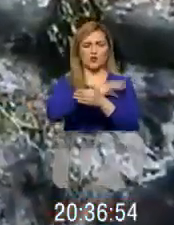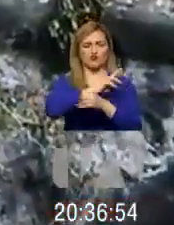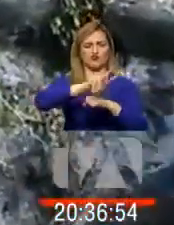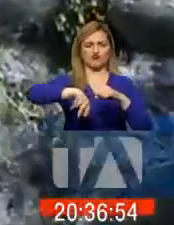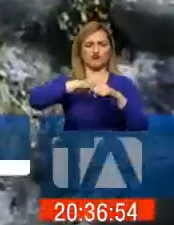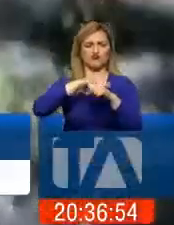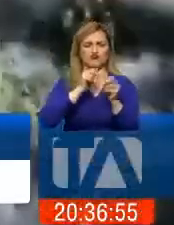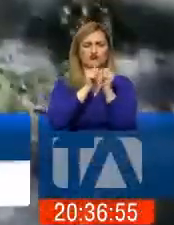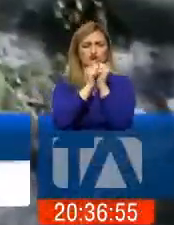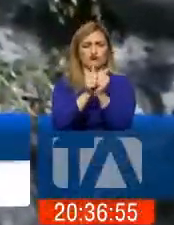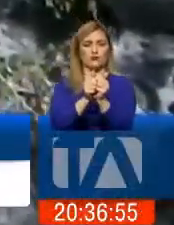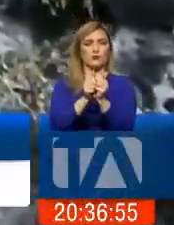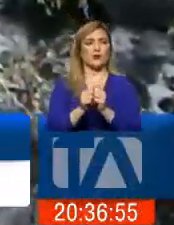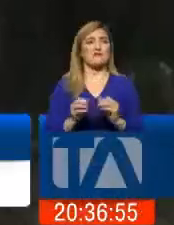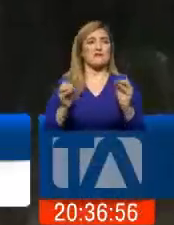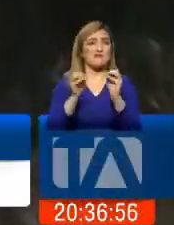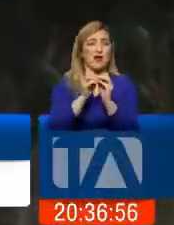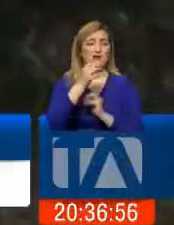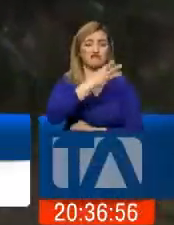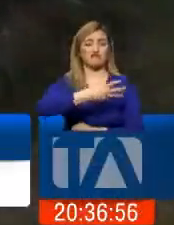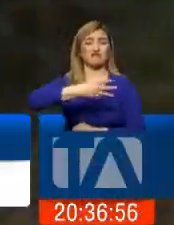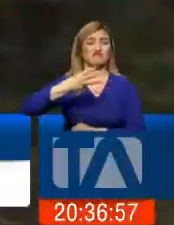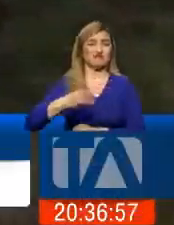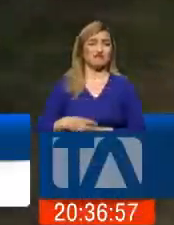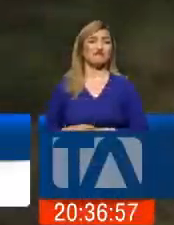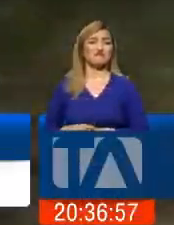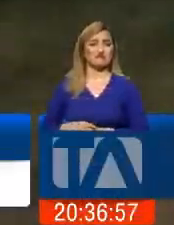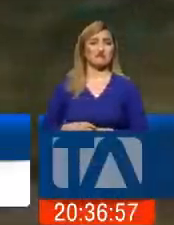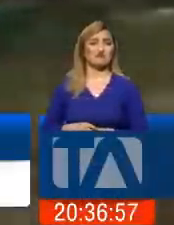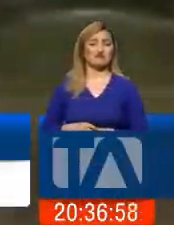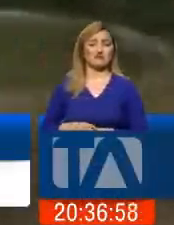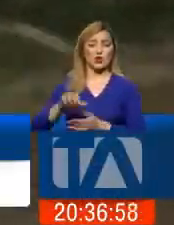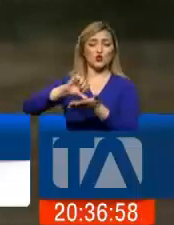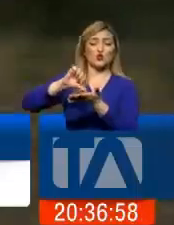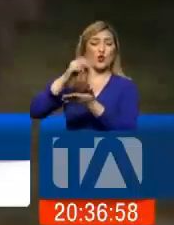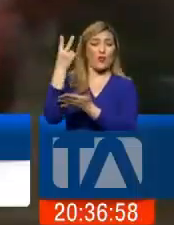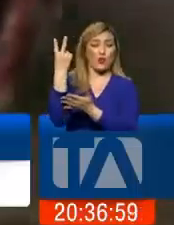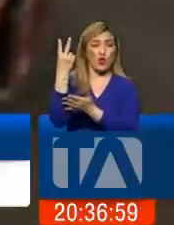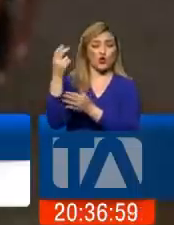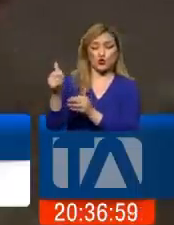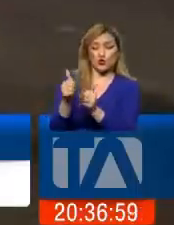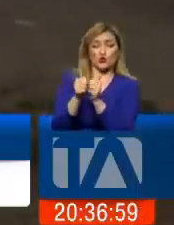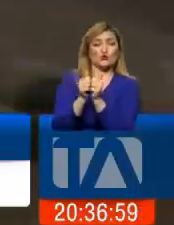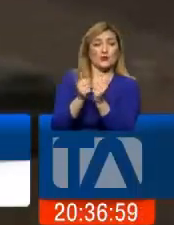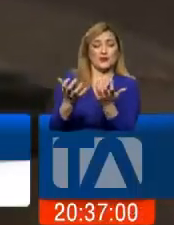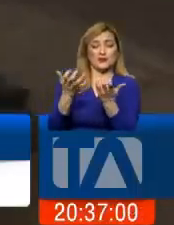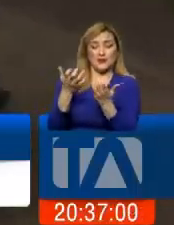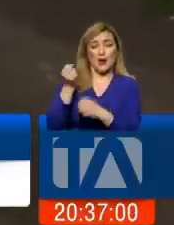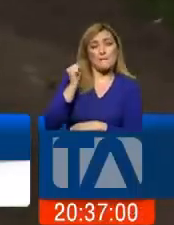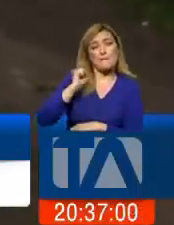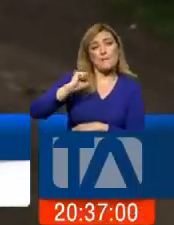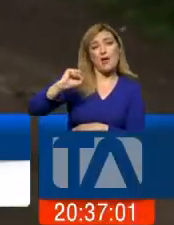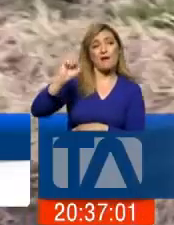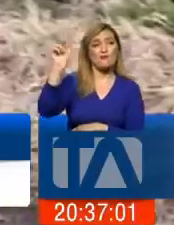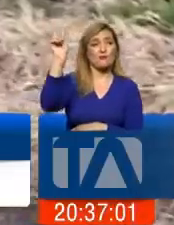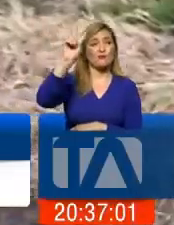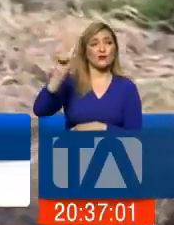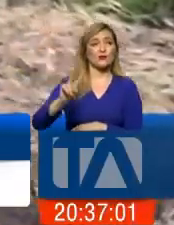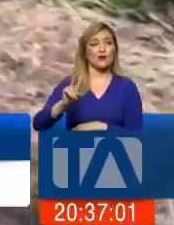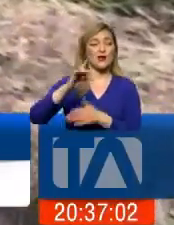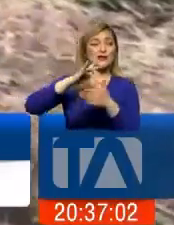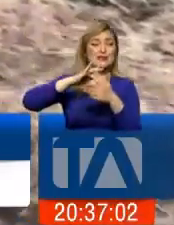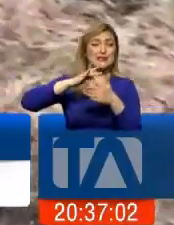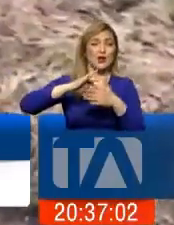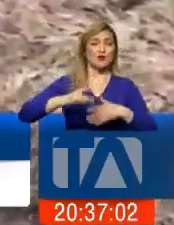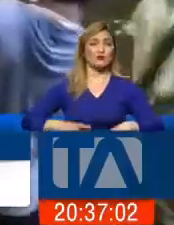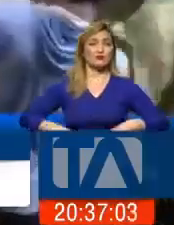que el incremento de migrantes es evidente por trochas que unen las dos ciudades fronterizas, en su afán de continuar el viaje hacia Venezuela, poniendo en